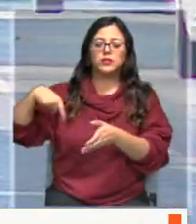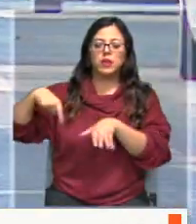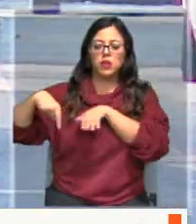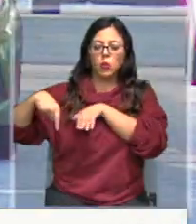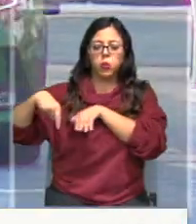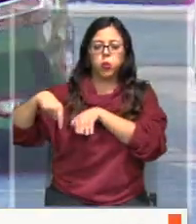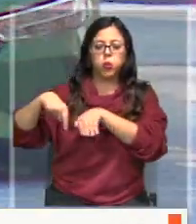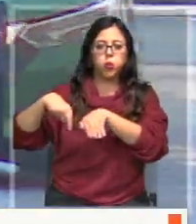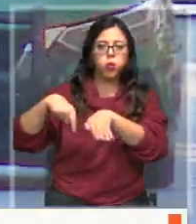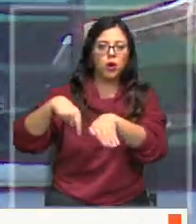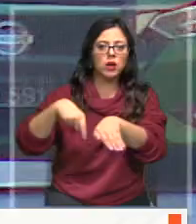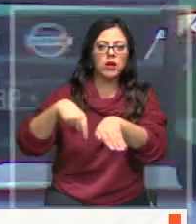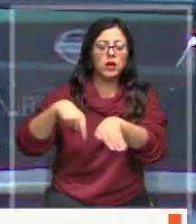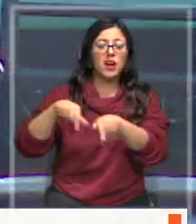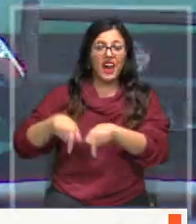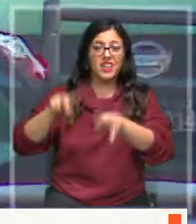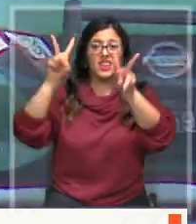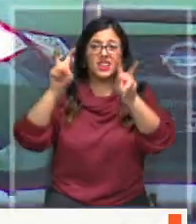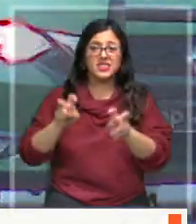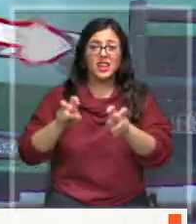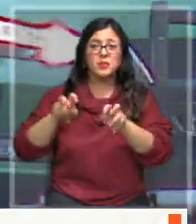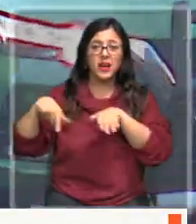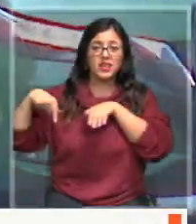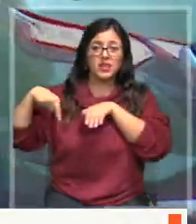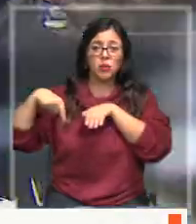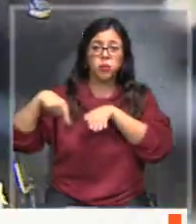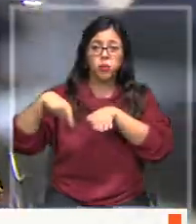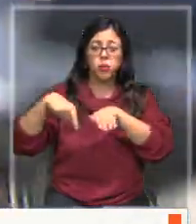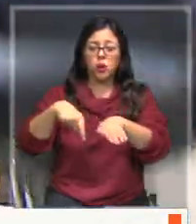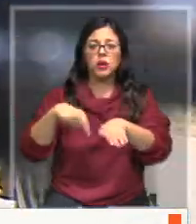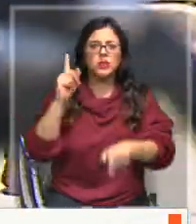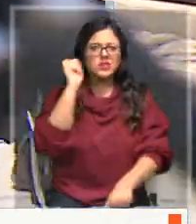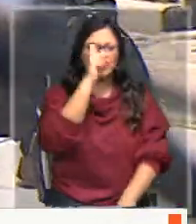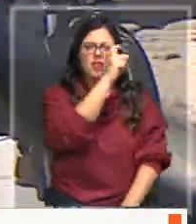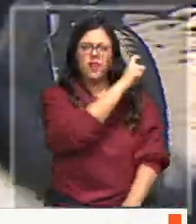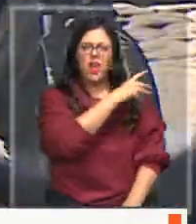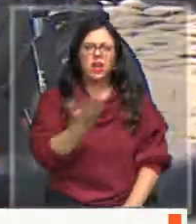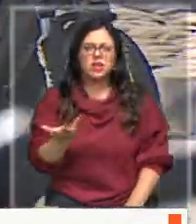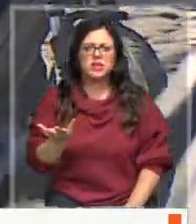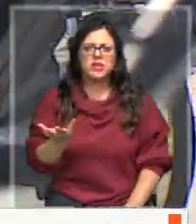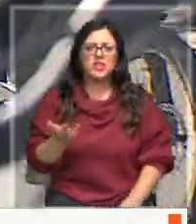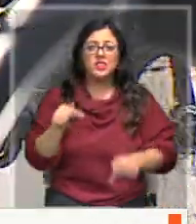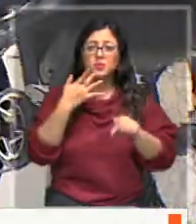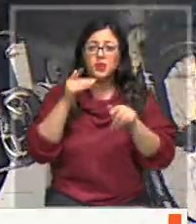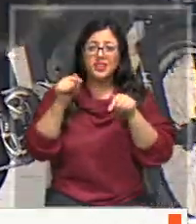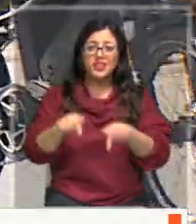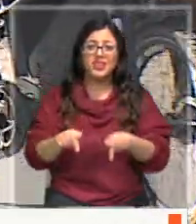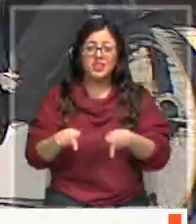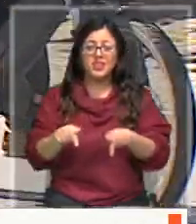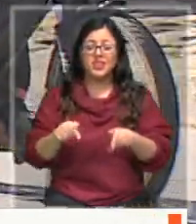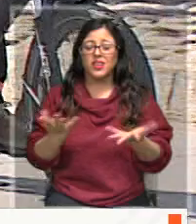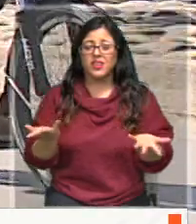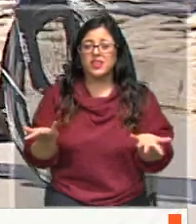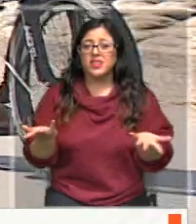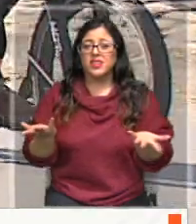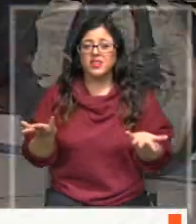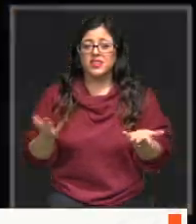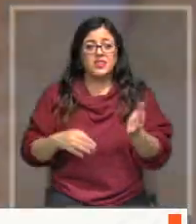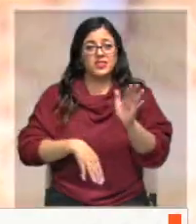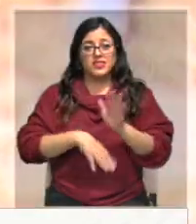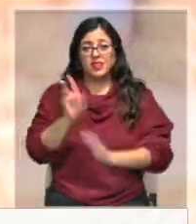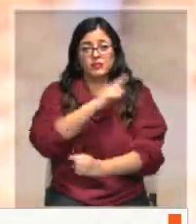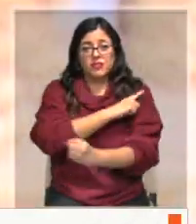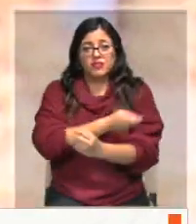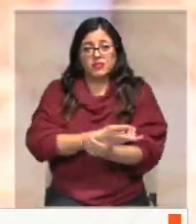Y es que la convivencia Vial siempre es un tema complejo de tratar porque en esta selva de cemento Generalmente prima la ley del más fuerte